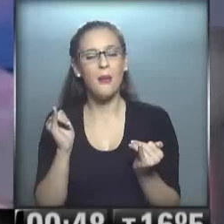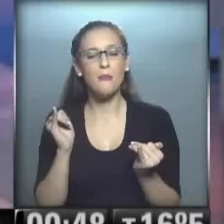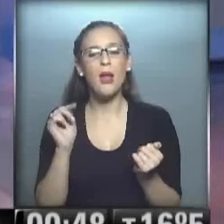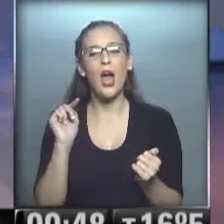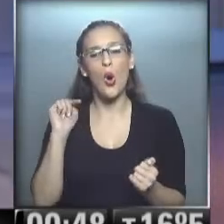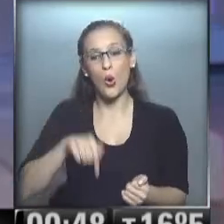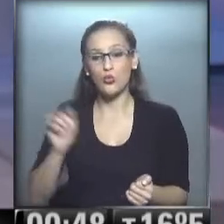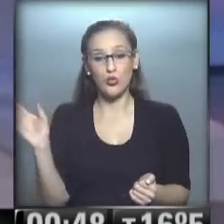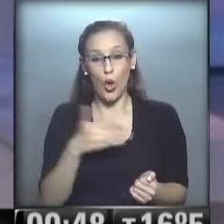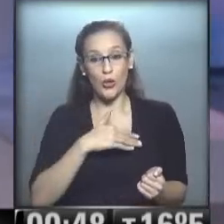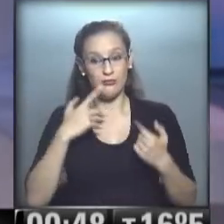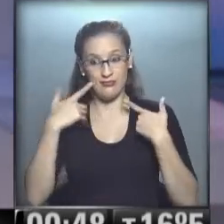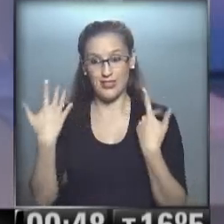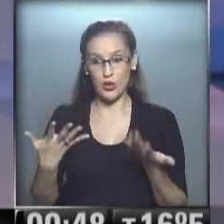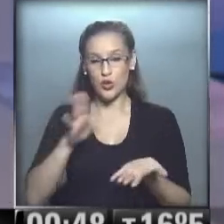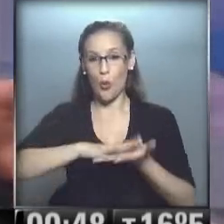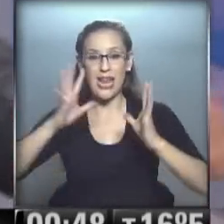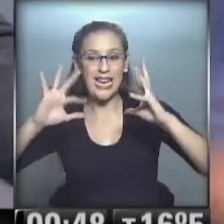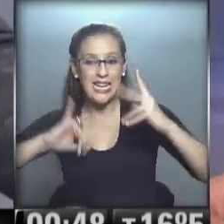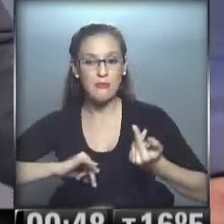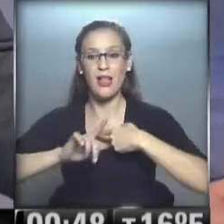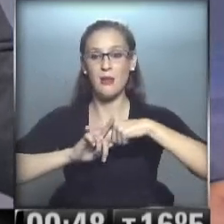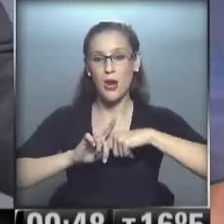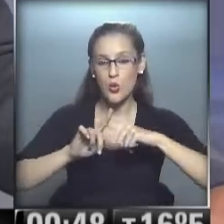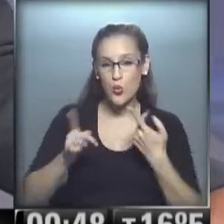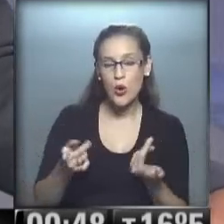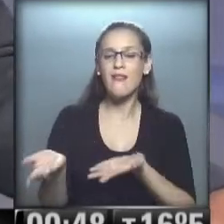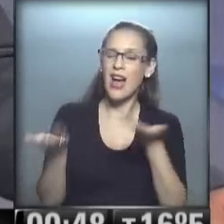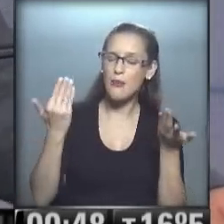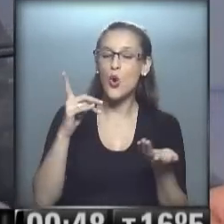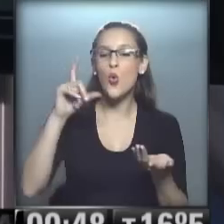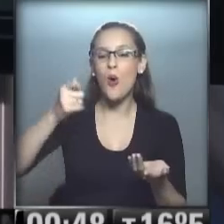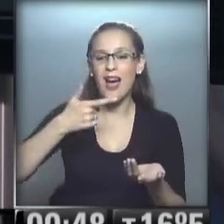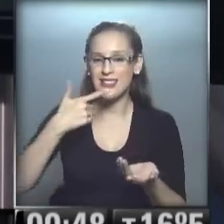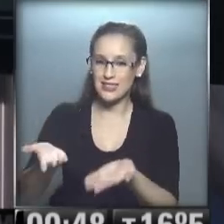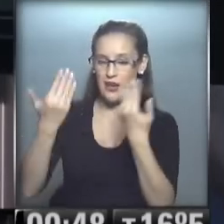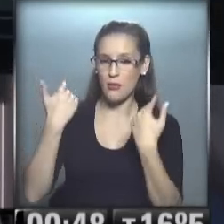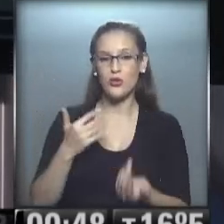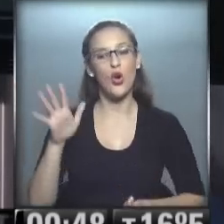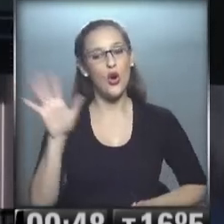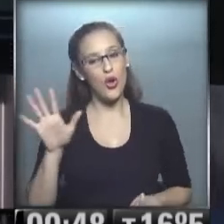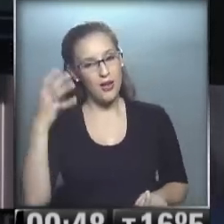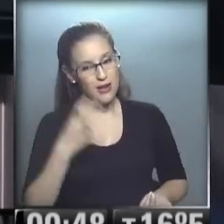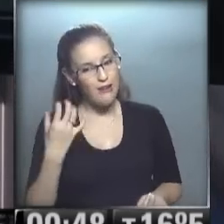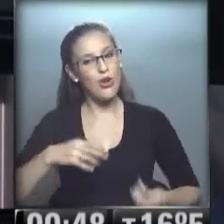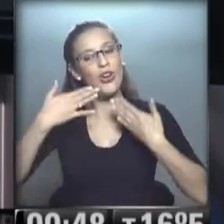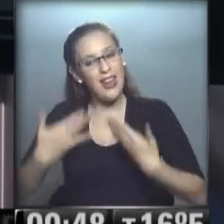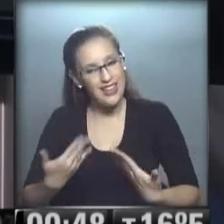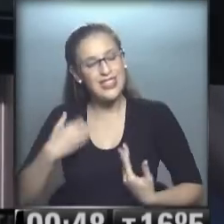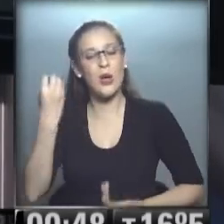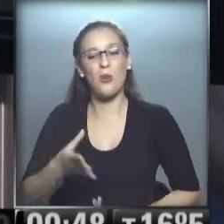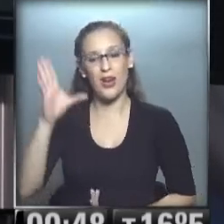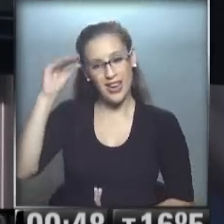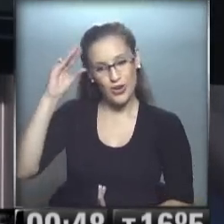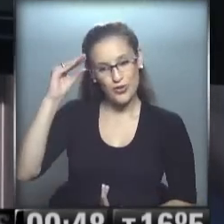nosotros atentos a lo que va a pasar con el clima, con la temperatura. Adelante, Lucas. Pablo, gracias, muy buenas noches y vamos a recorrer